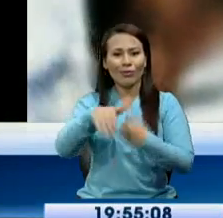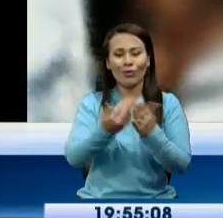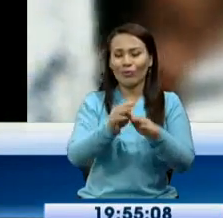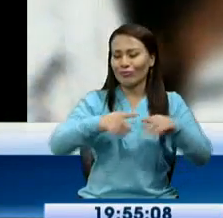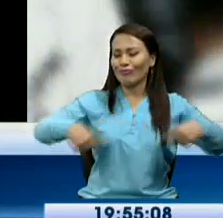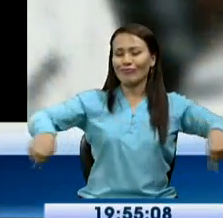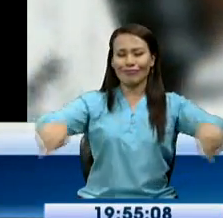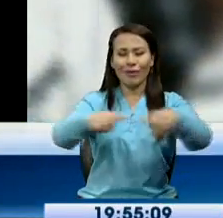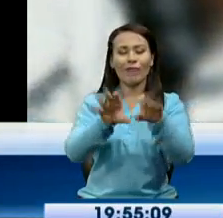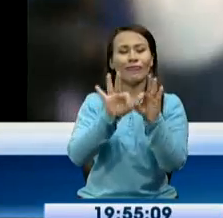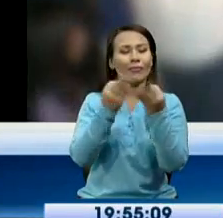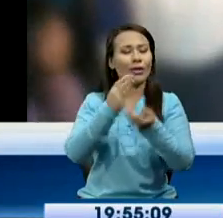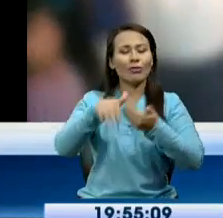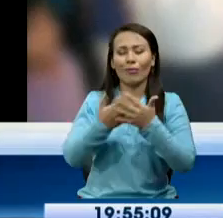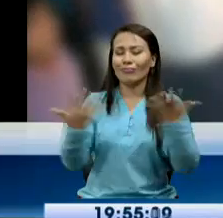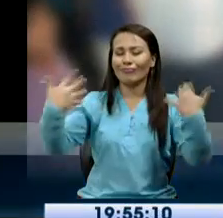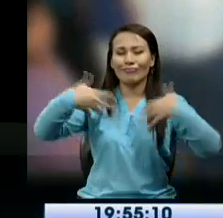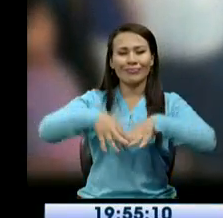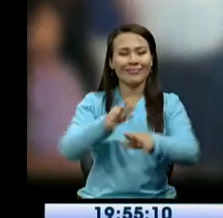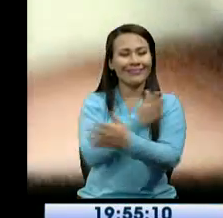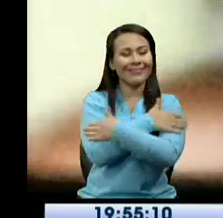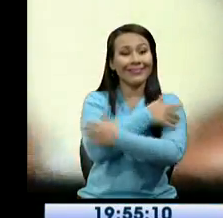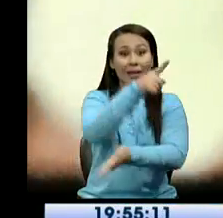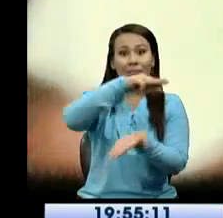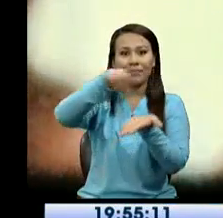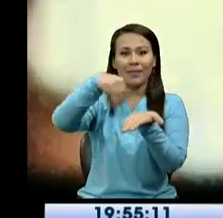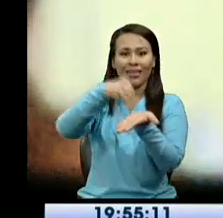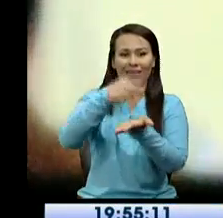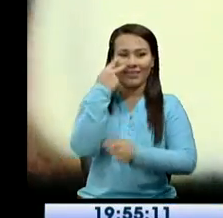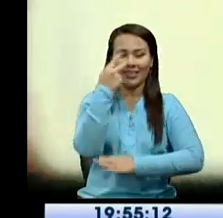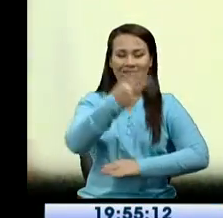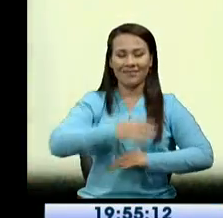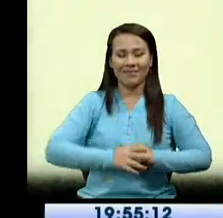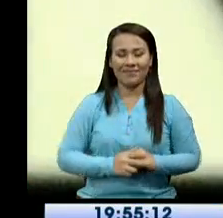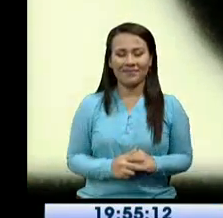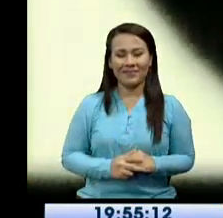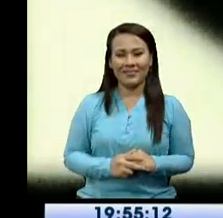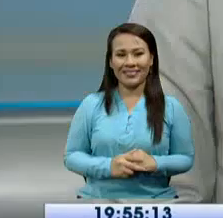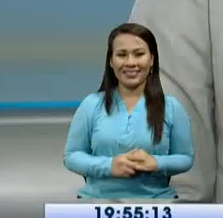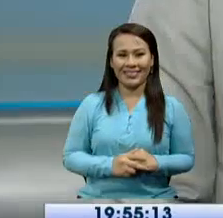familiares, todos. Desde la provincia de Manabí informó Johnny Armendáriz.